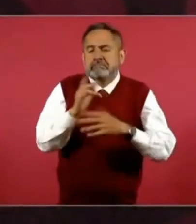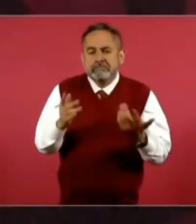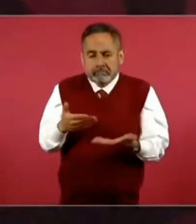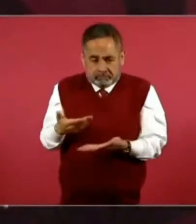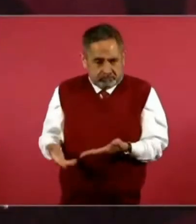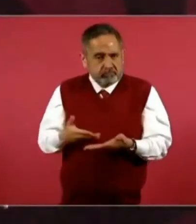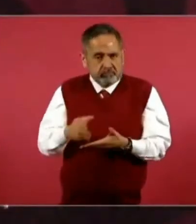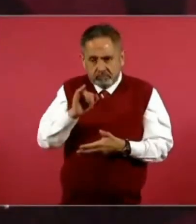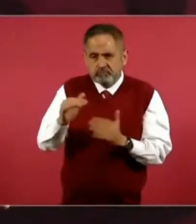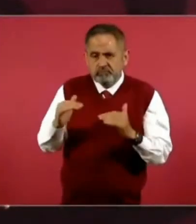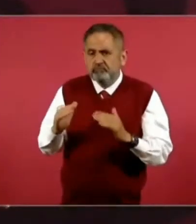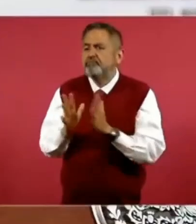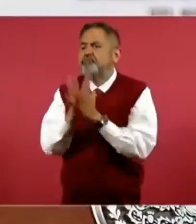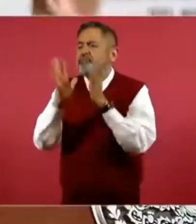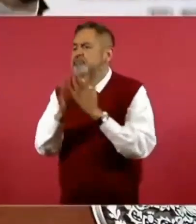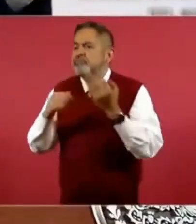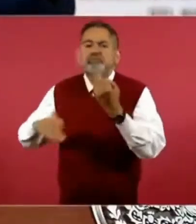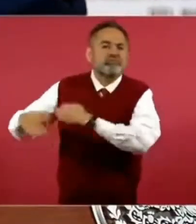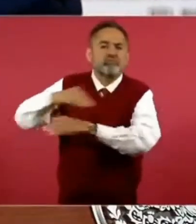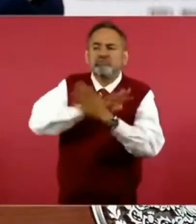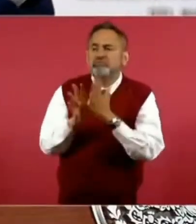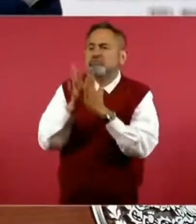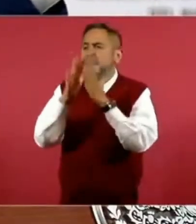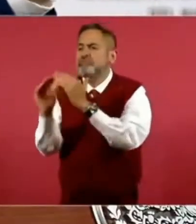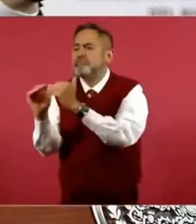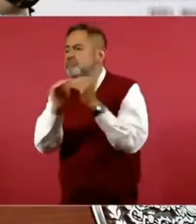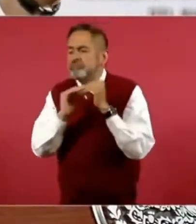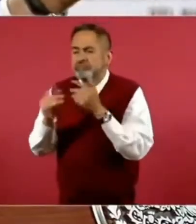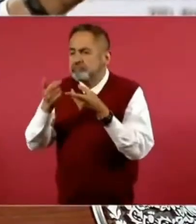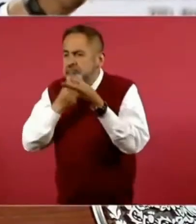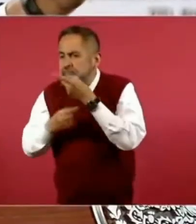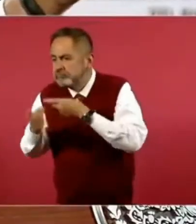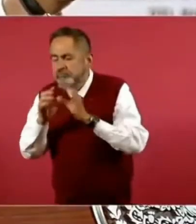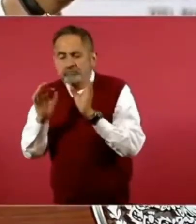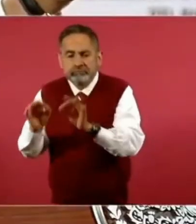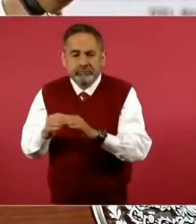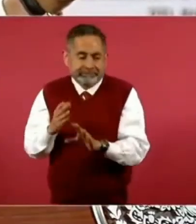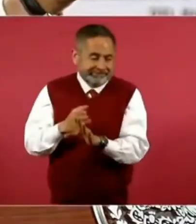democracia, era además una fachada,